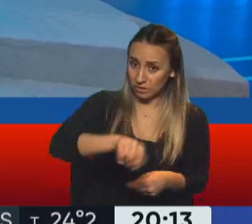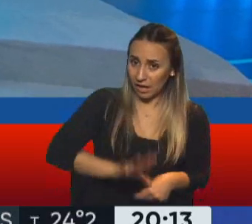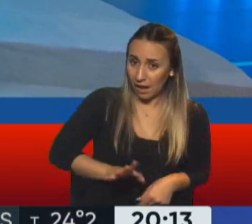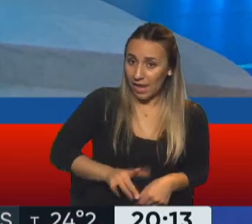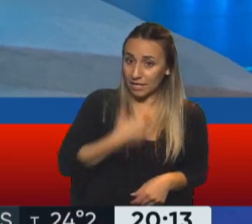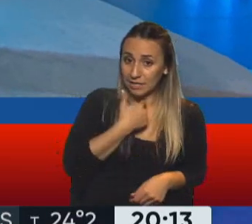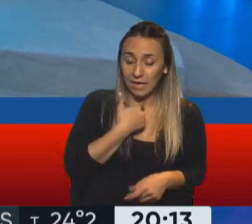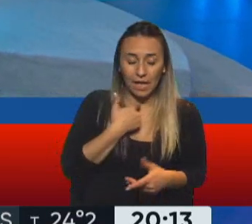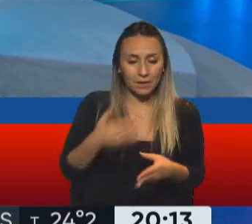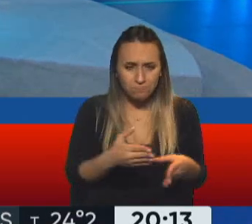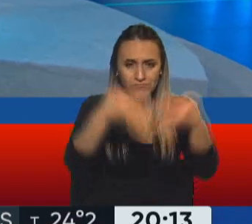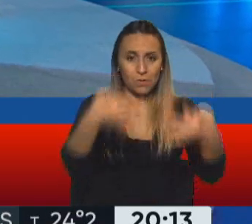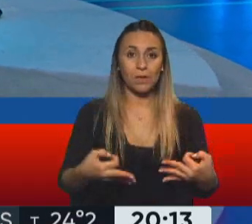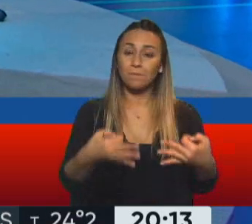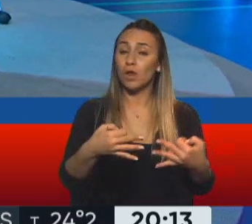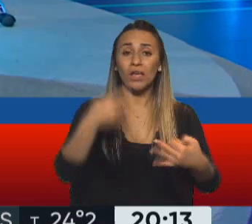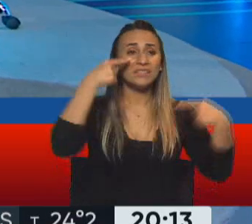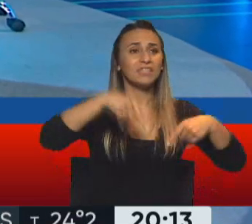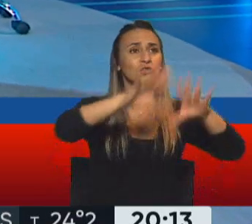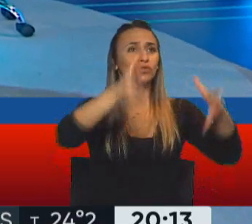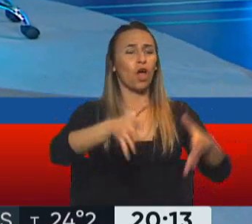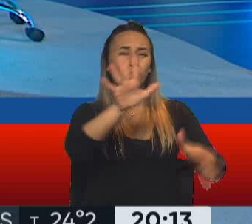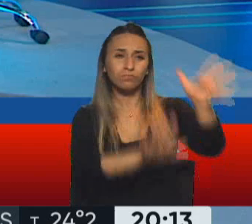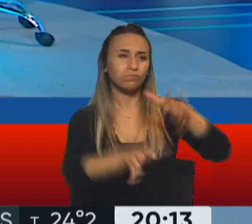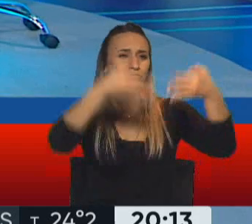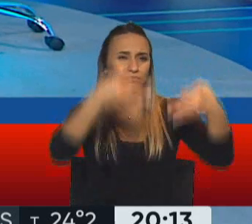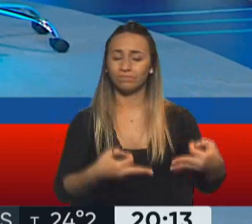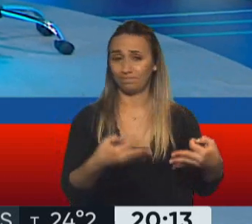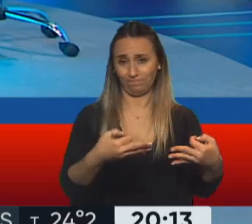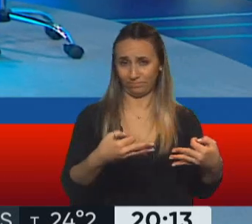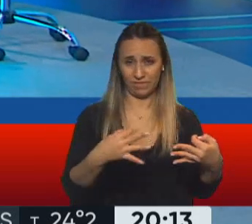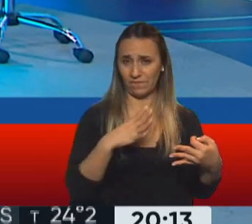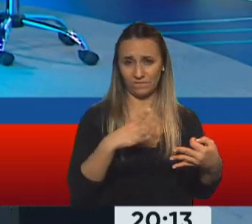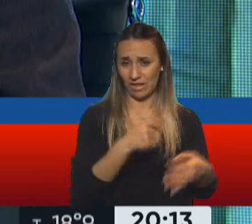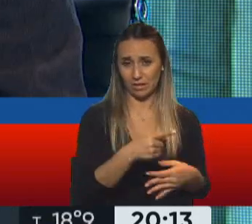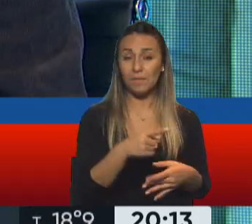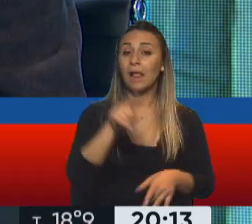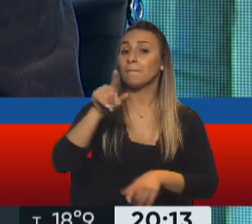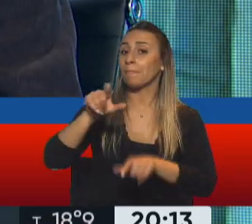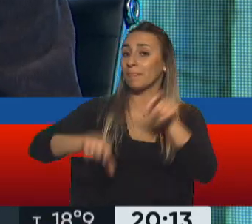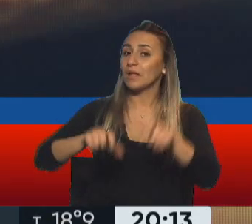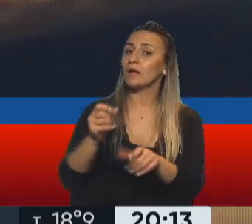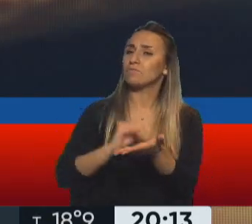que pasa es que me parece que no están dadas las condiciones institucionales para que los buenos de verdad lleguen. Bueno, ¿cuándo